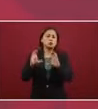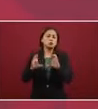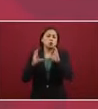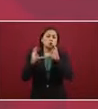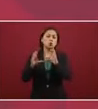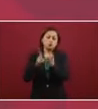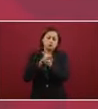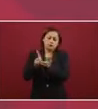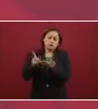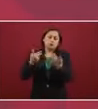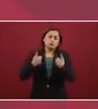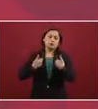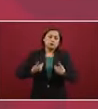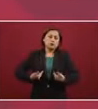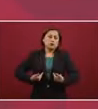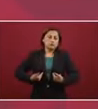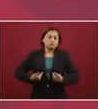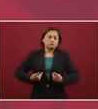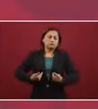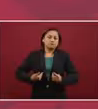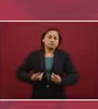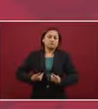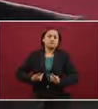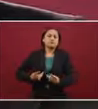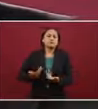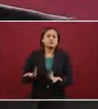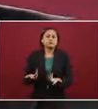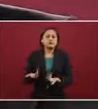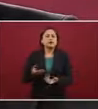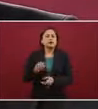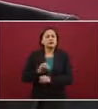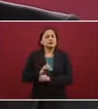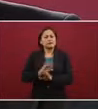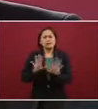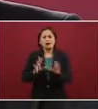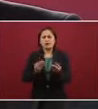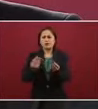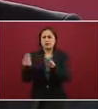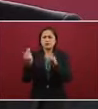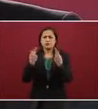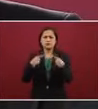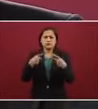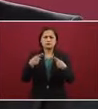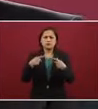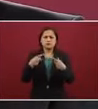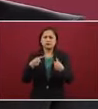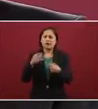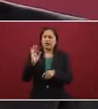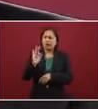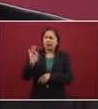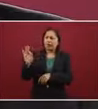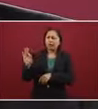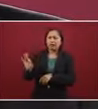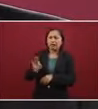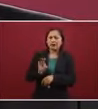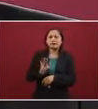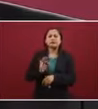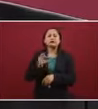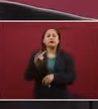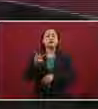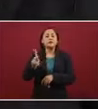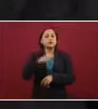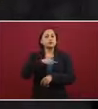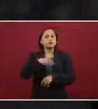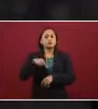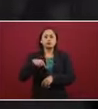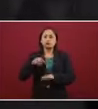derechos humanos, y desde luego que hay muchas provocaciones, pero tenemos nosotros que